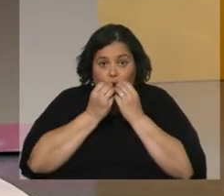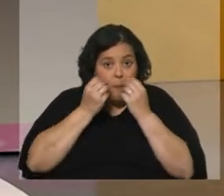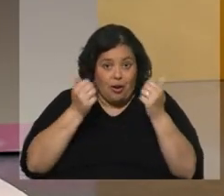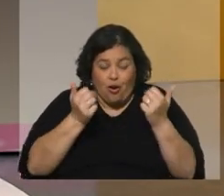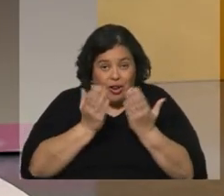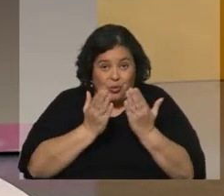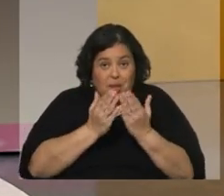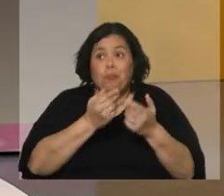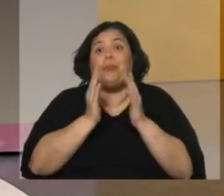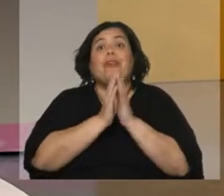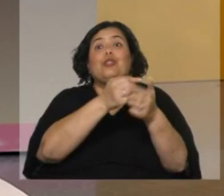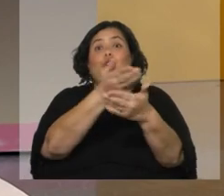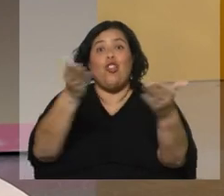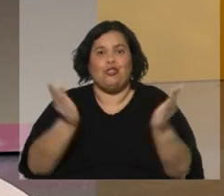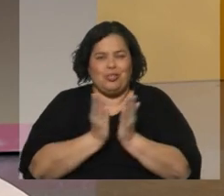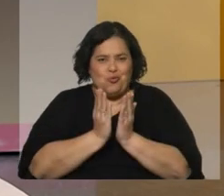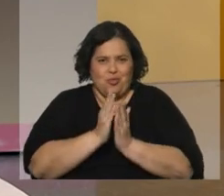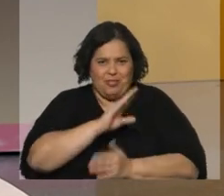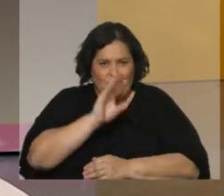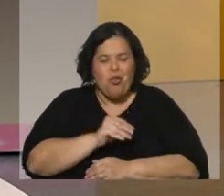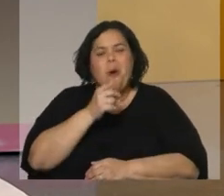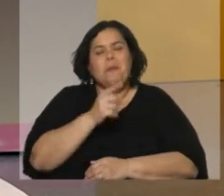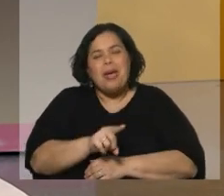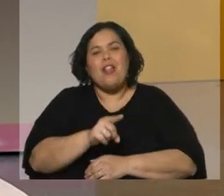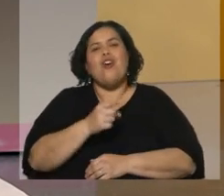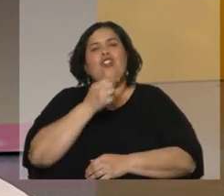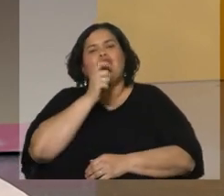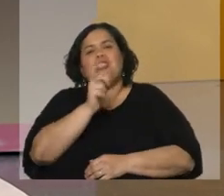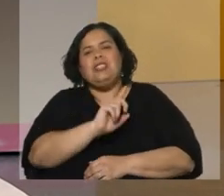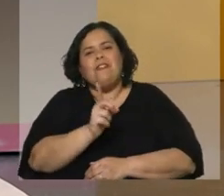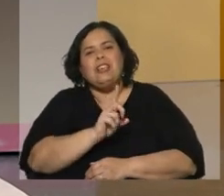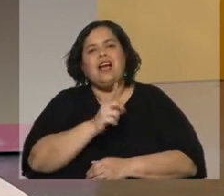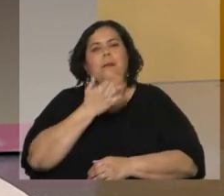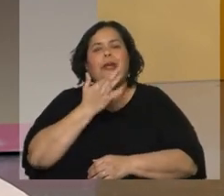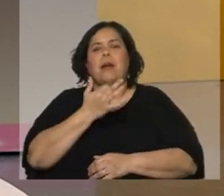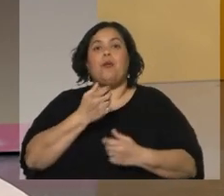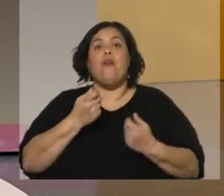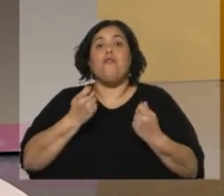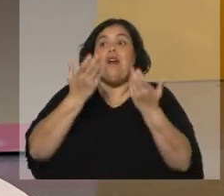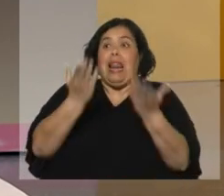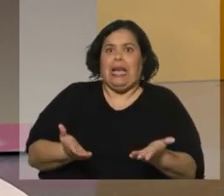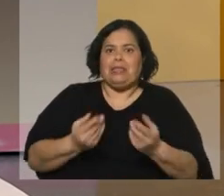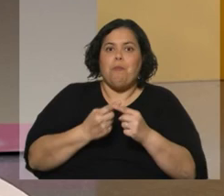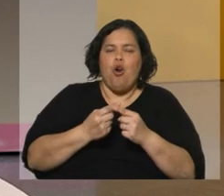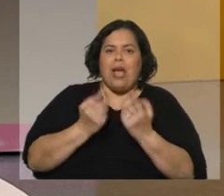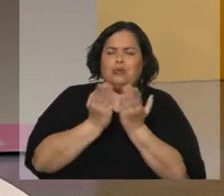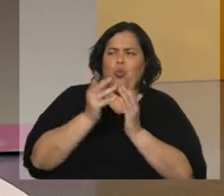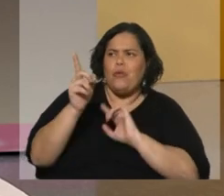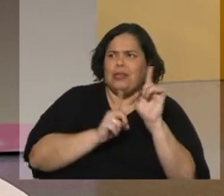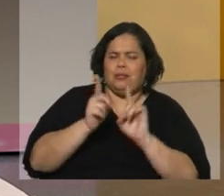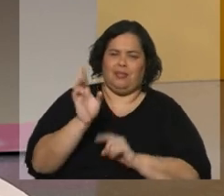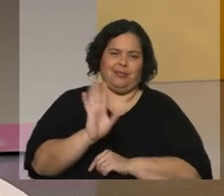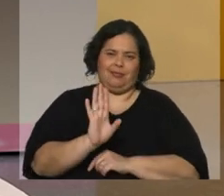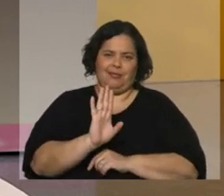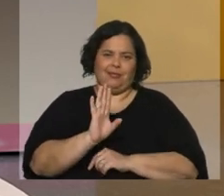te puede pasar estudien todo todo lo que puedan pero pero no quiere decir que la valía de la persona está en su nivel académico